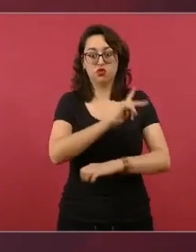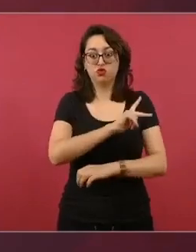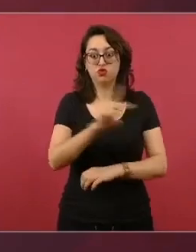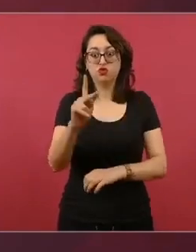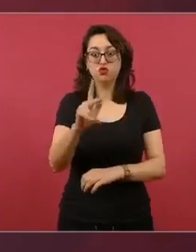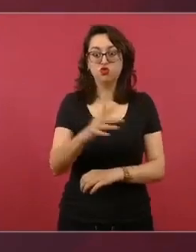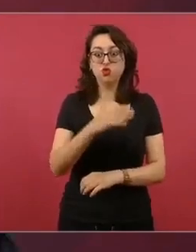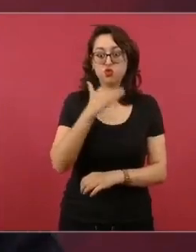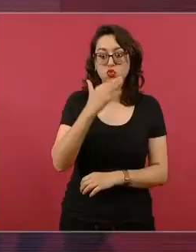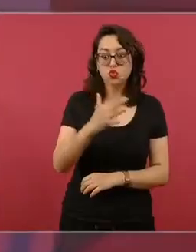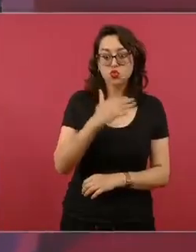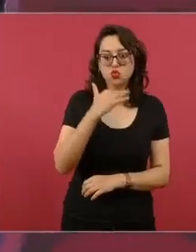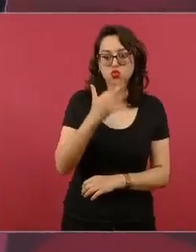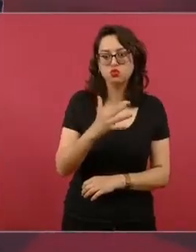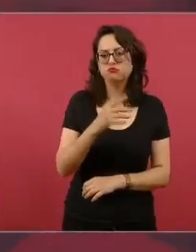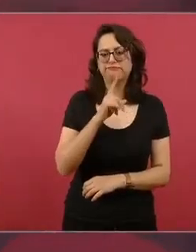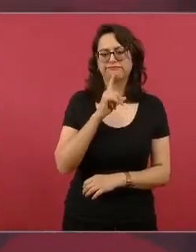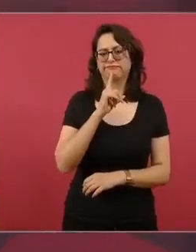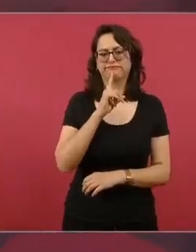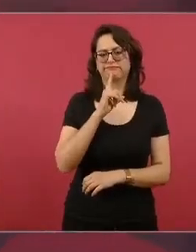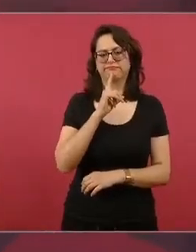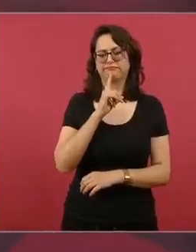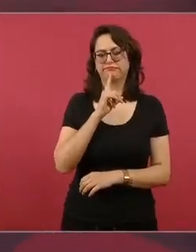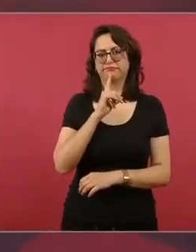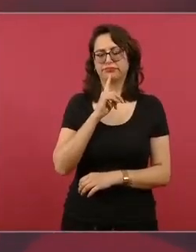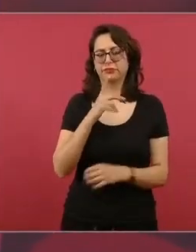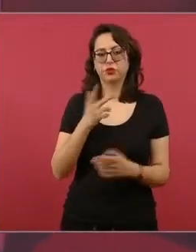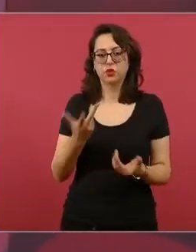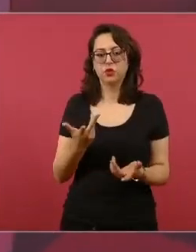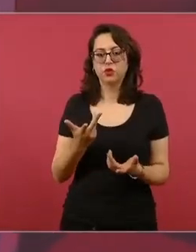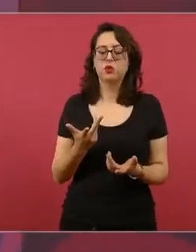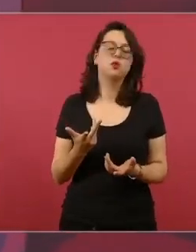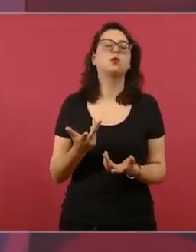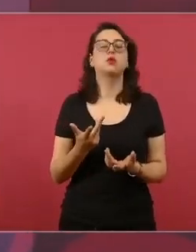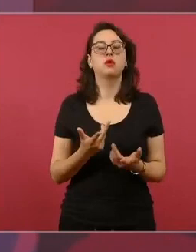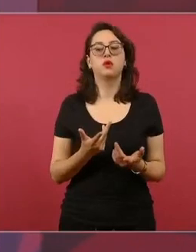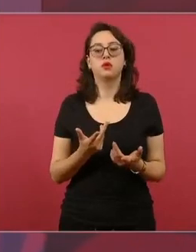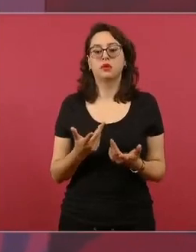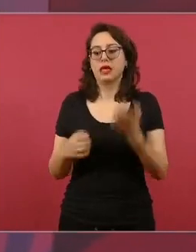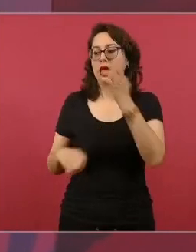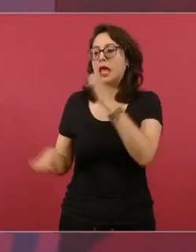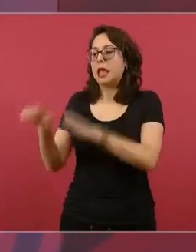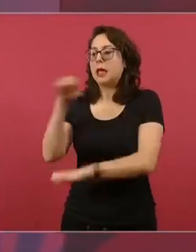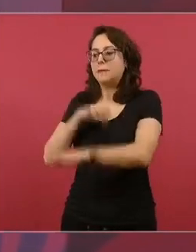hay muchos que no son empresarios, son traficantes de influencia. Un empresario